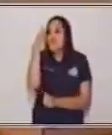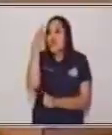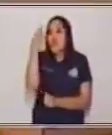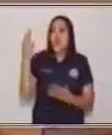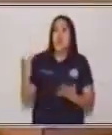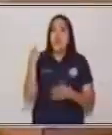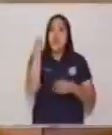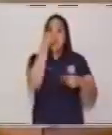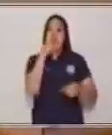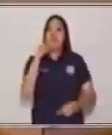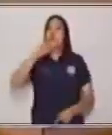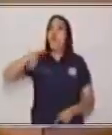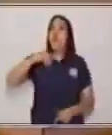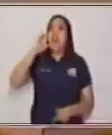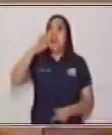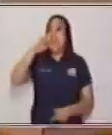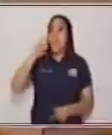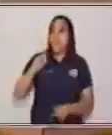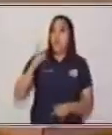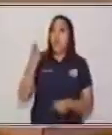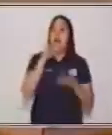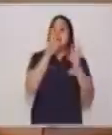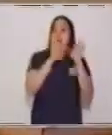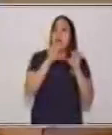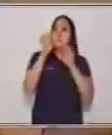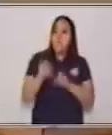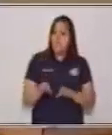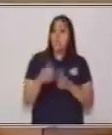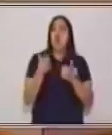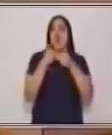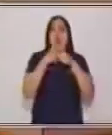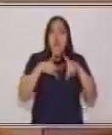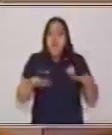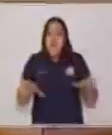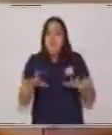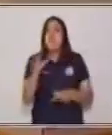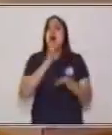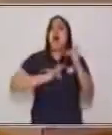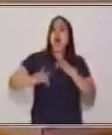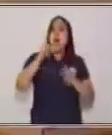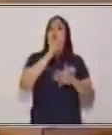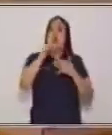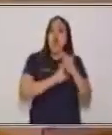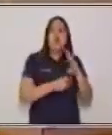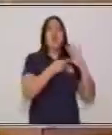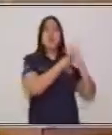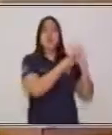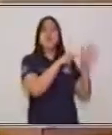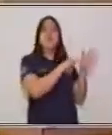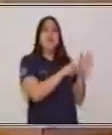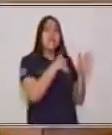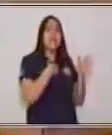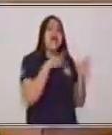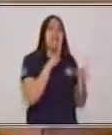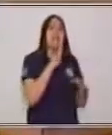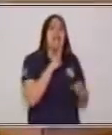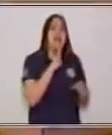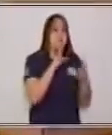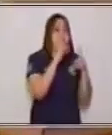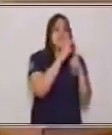el sujeto es la persona, animal o cosa por medio del cual se va a hablar en una